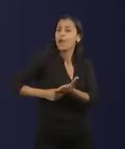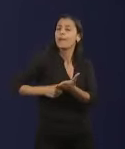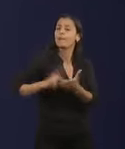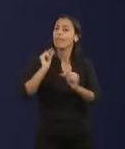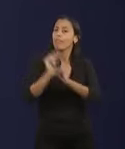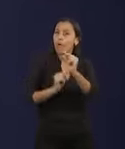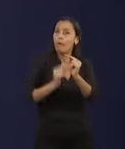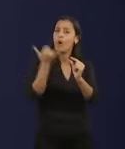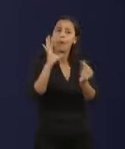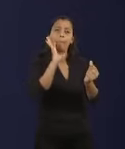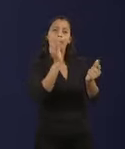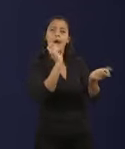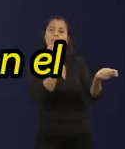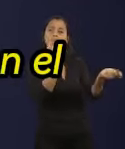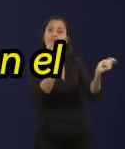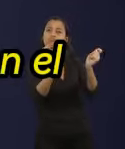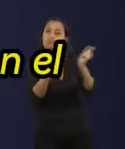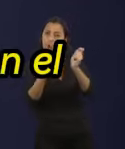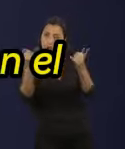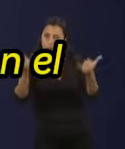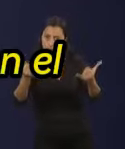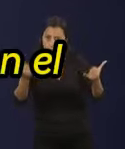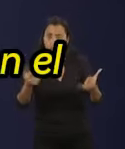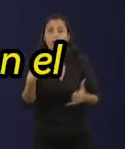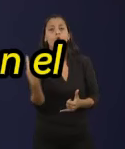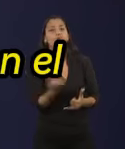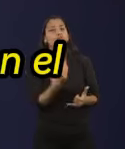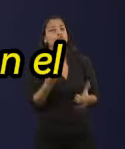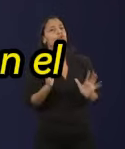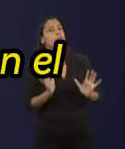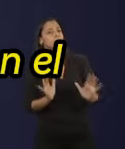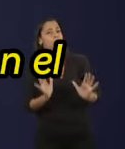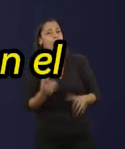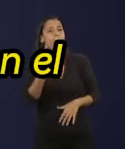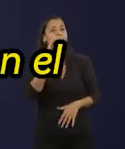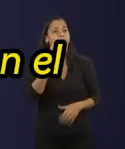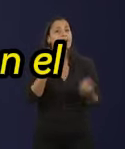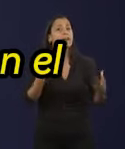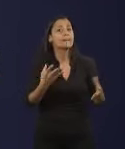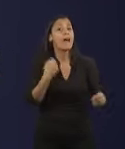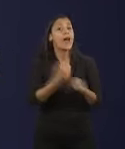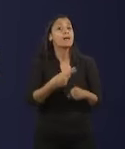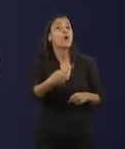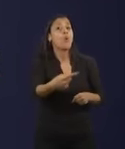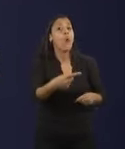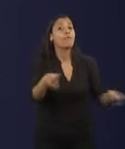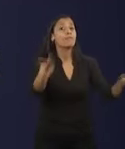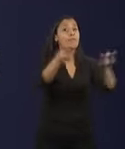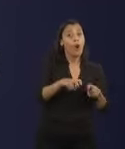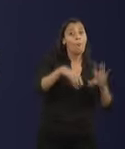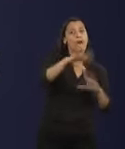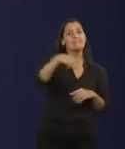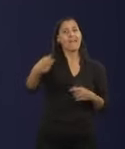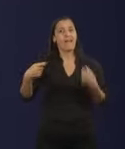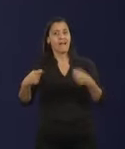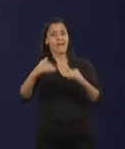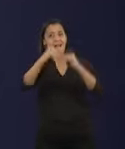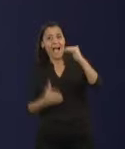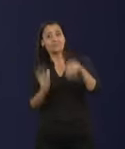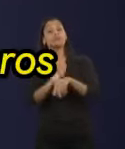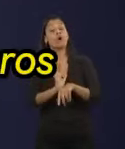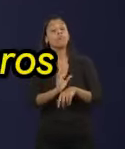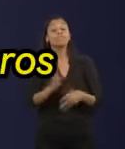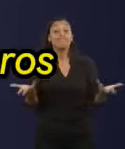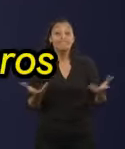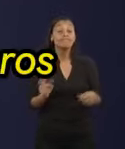modificando el espectro temporal donde esperamos encontrarnos con el superavit la verdad es que el objetivo era lograrlo en el primer